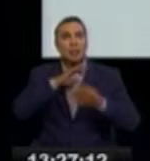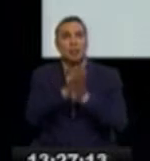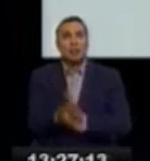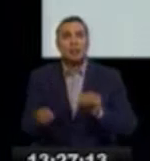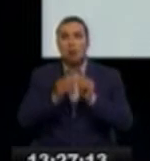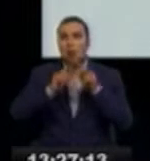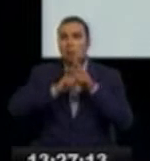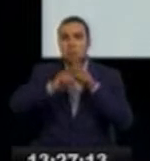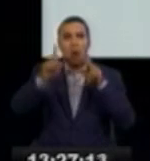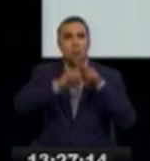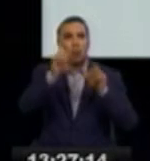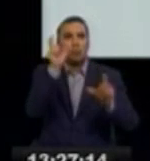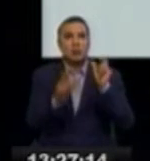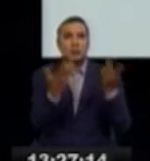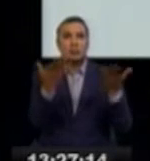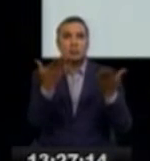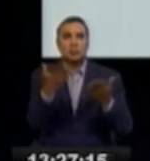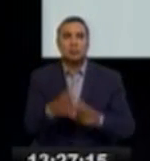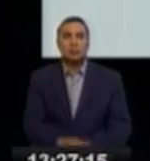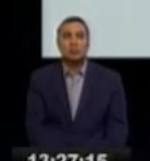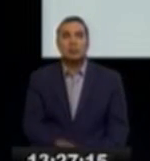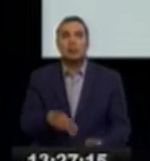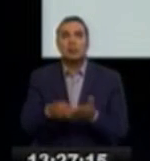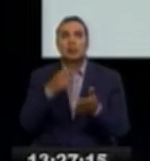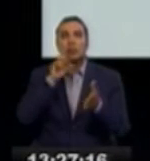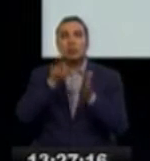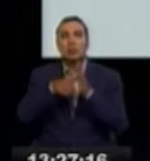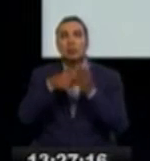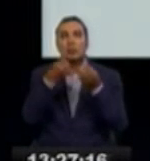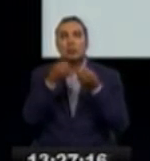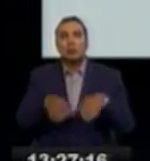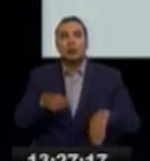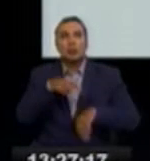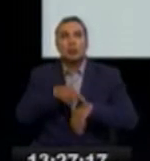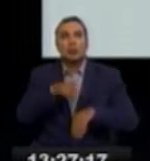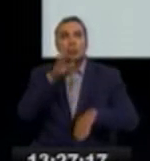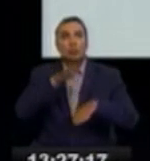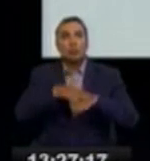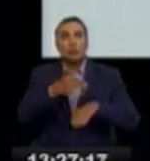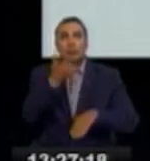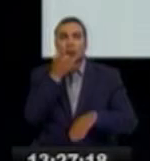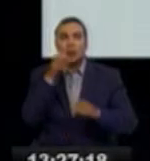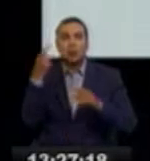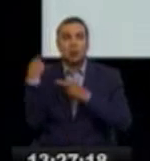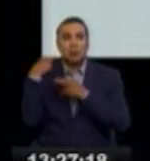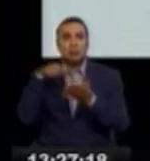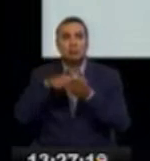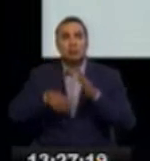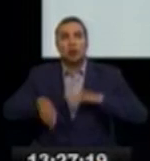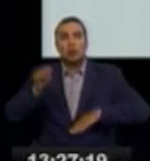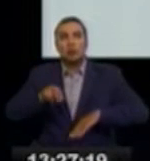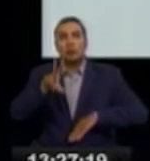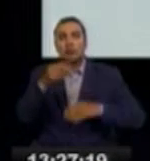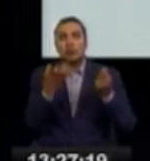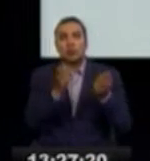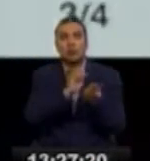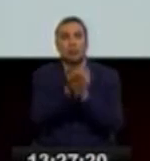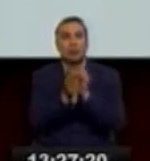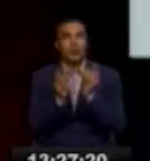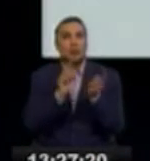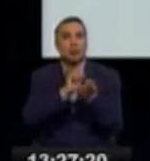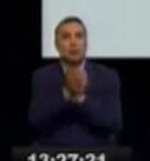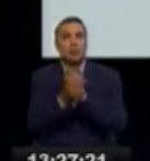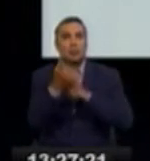ni dejar que los casos se pierdan en el tiempo por la irresponsabilidad de unos pocos funcionarios que no quieren que el país cambie